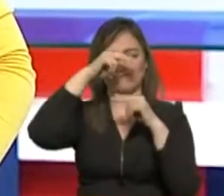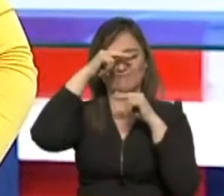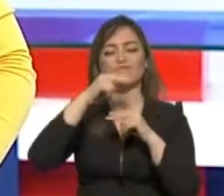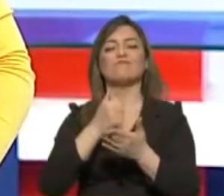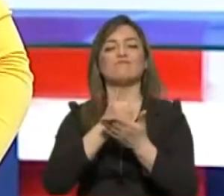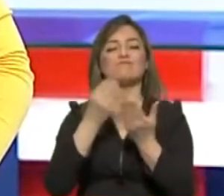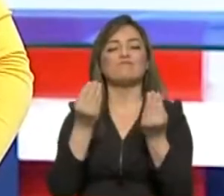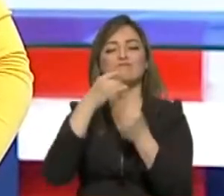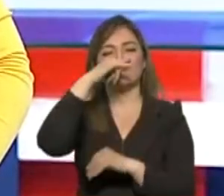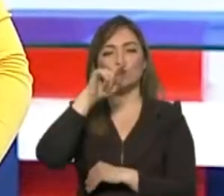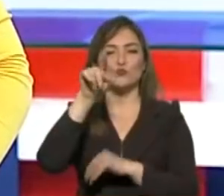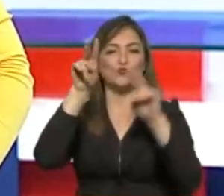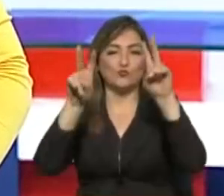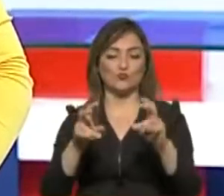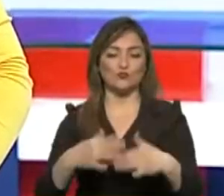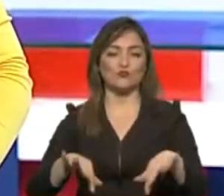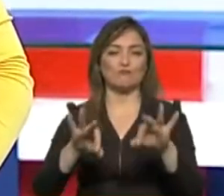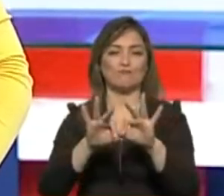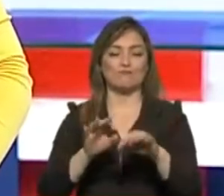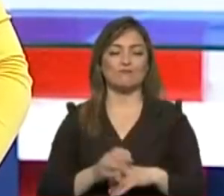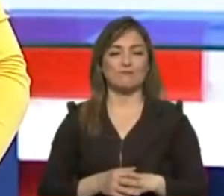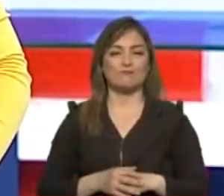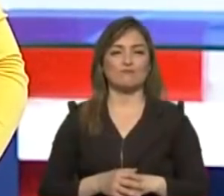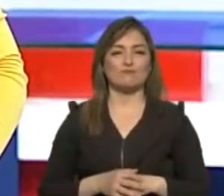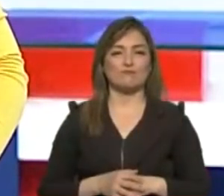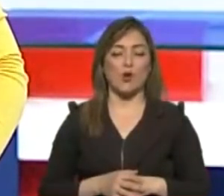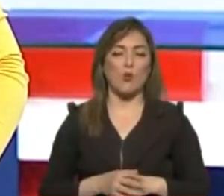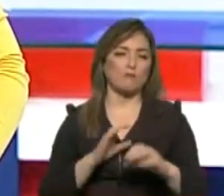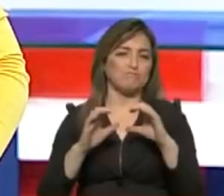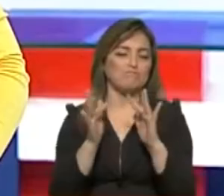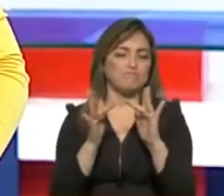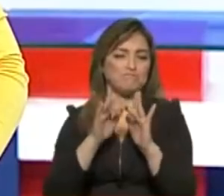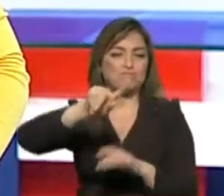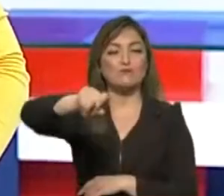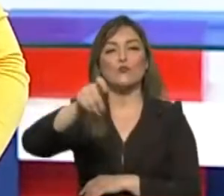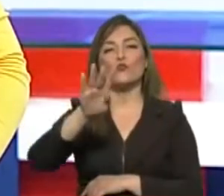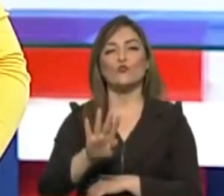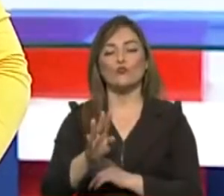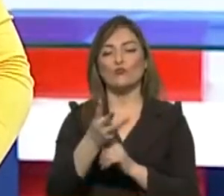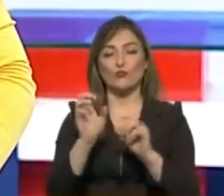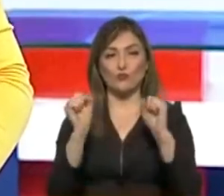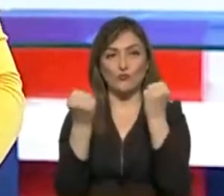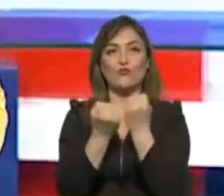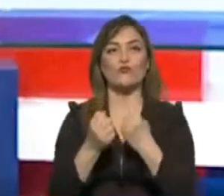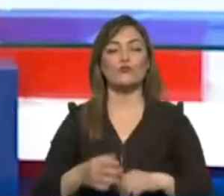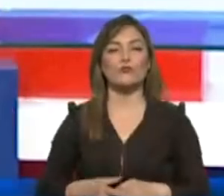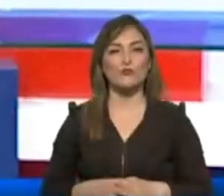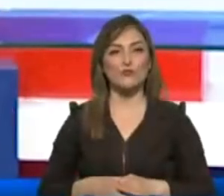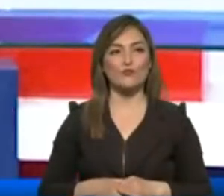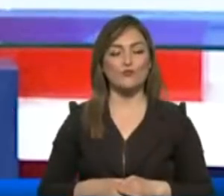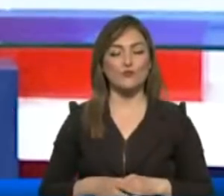niños. Y si ustedes tienen temas como este, no se olviden de comunicarse con nosotros a través de nuestras cuentas en redes